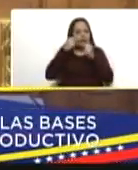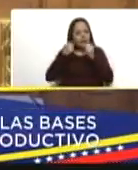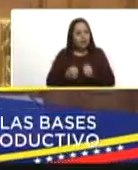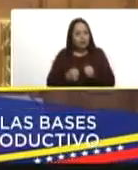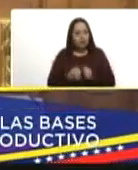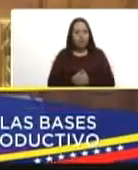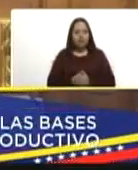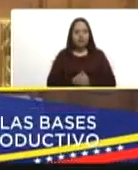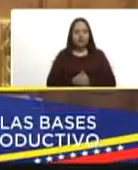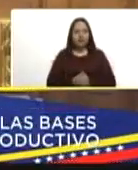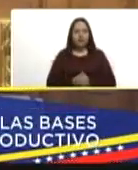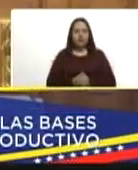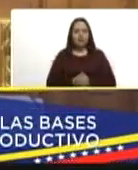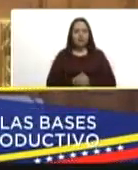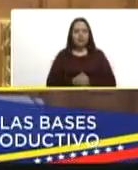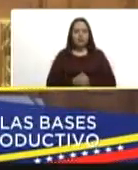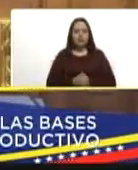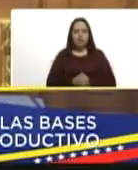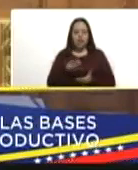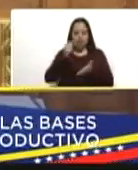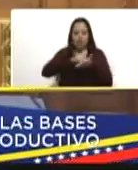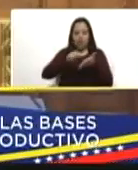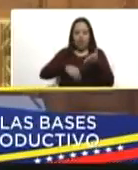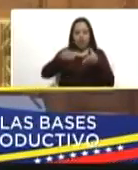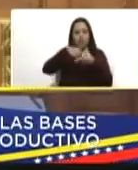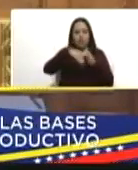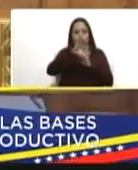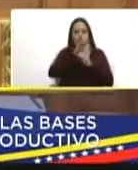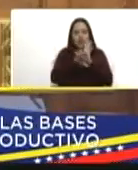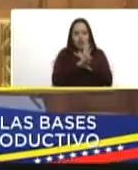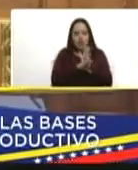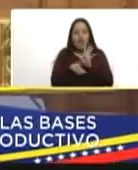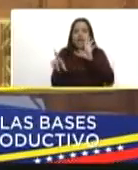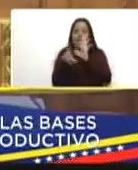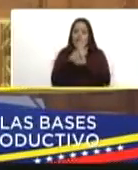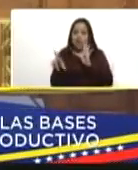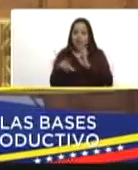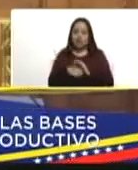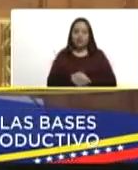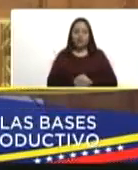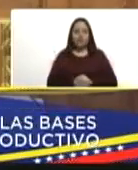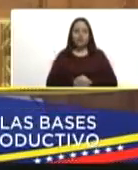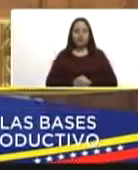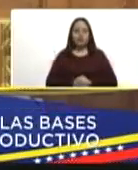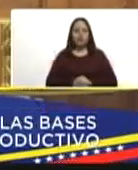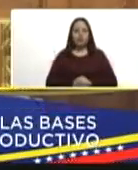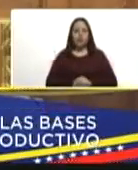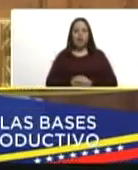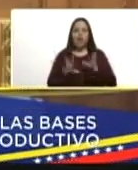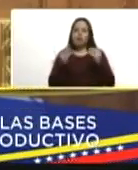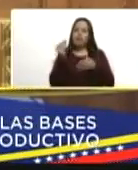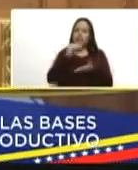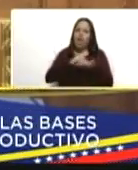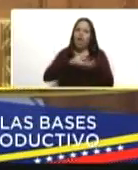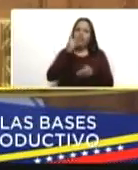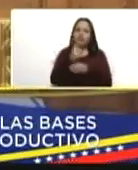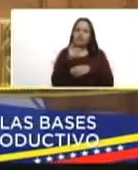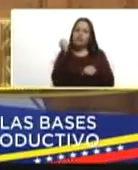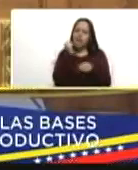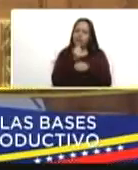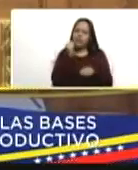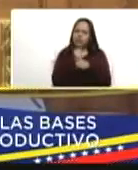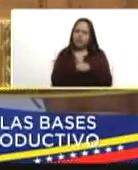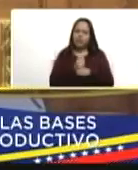garantizadas por la Constitución por las leyes Muchas veces tenemos que